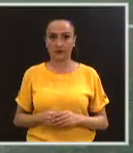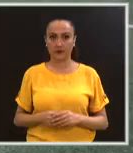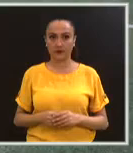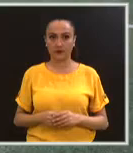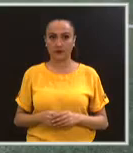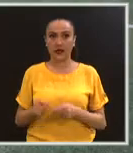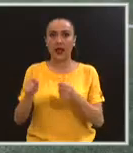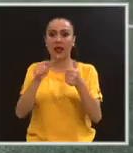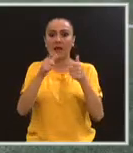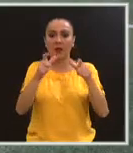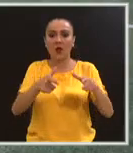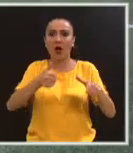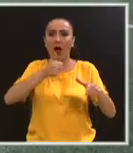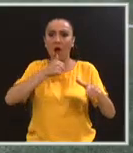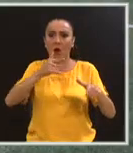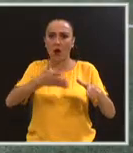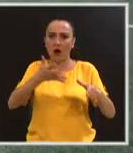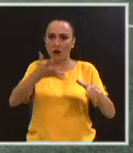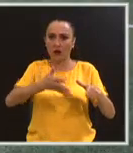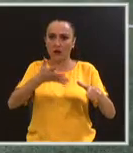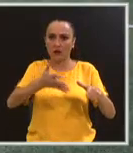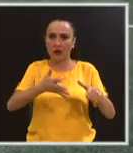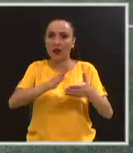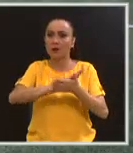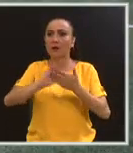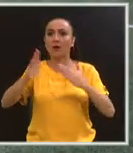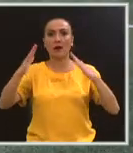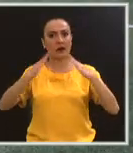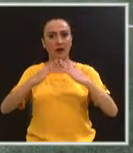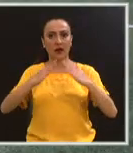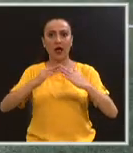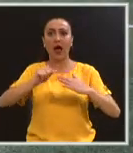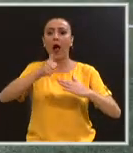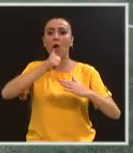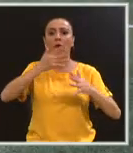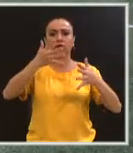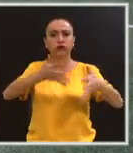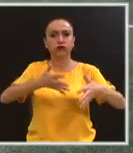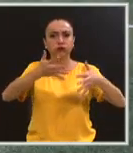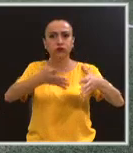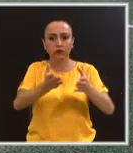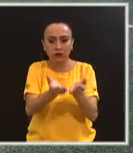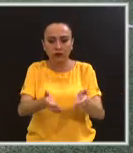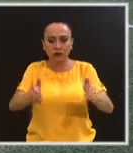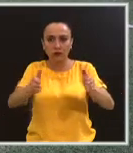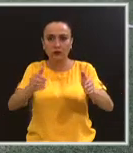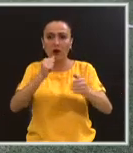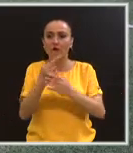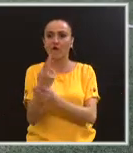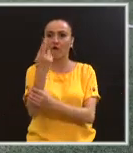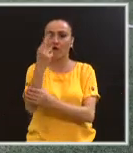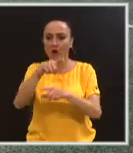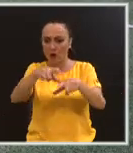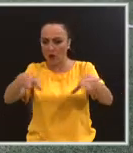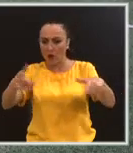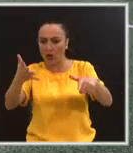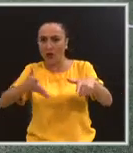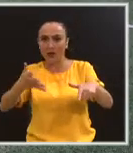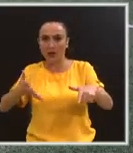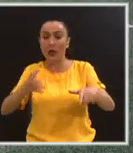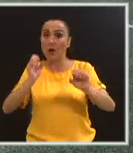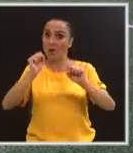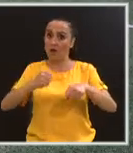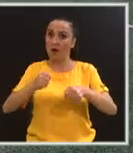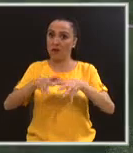eliminemos los ex agu estas enes florosa y enqu objeto que